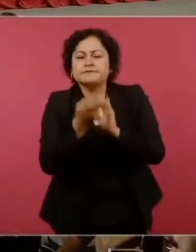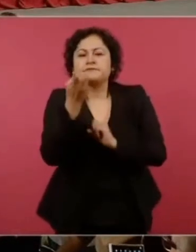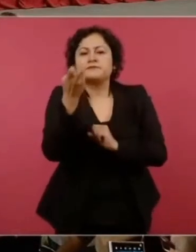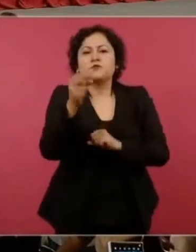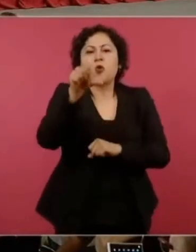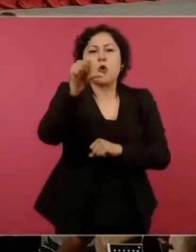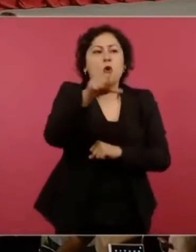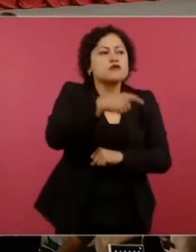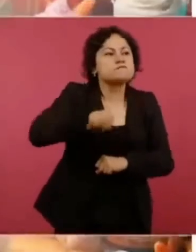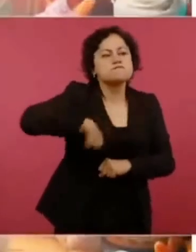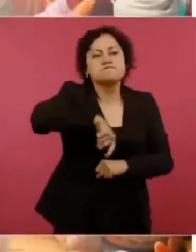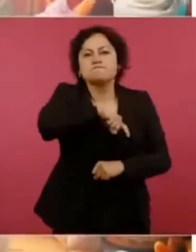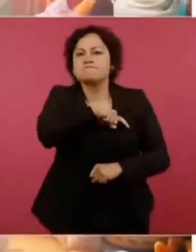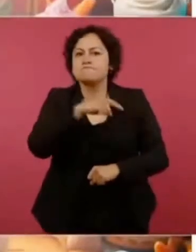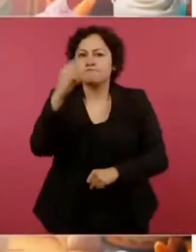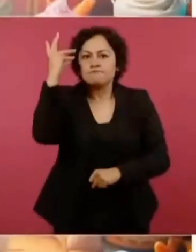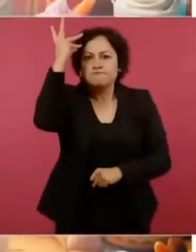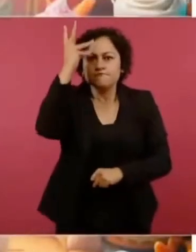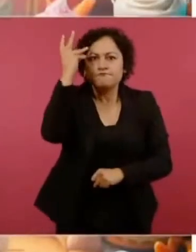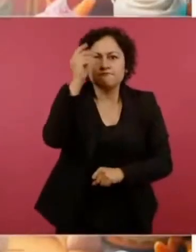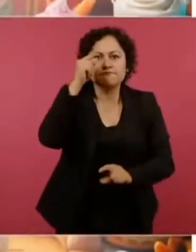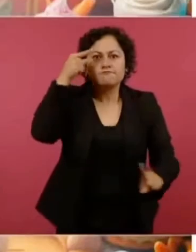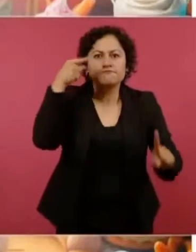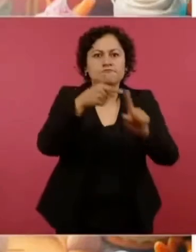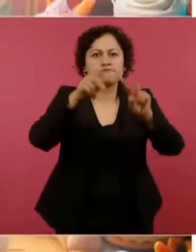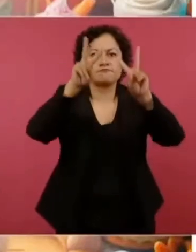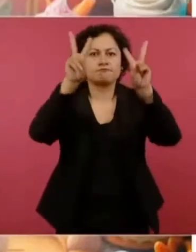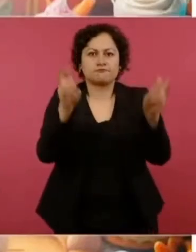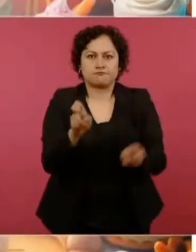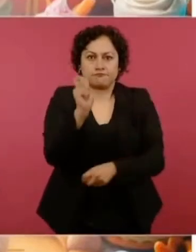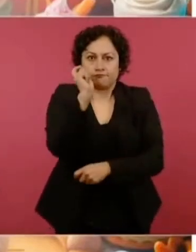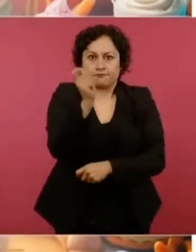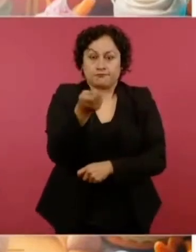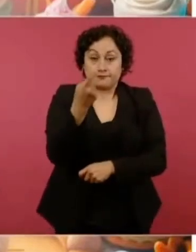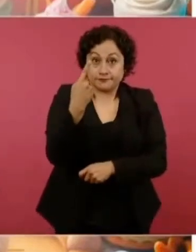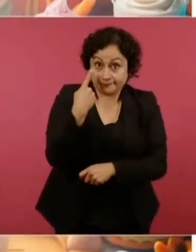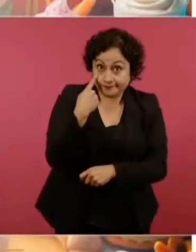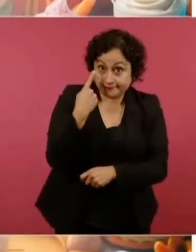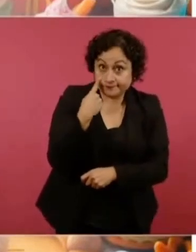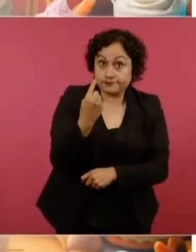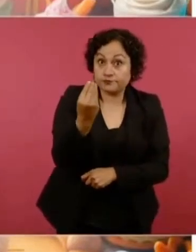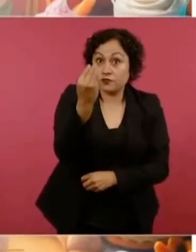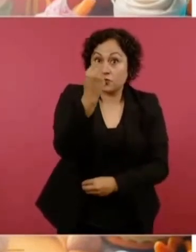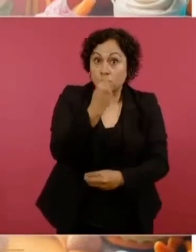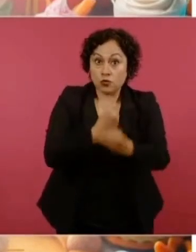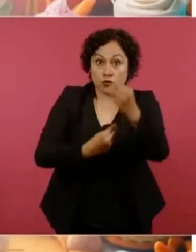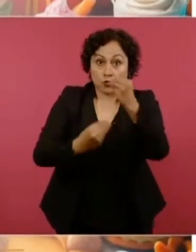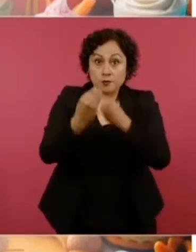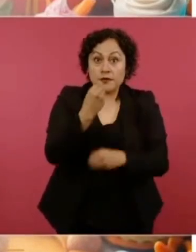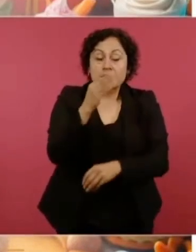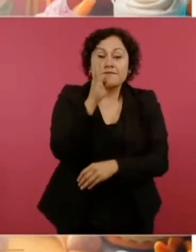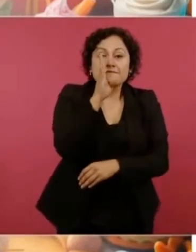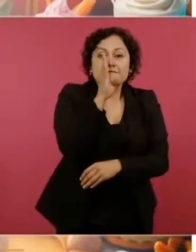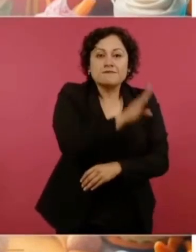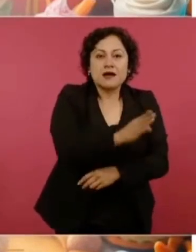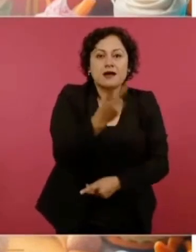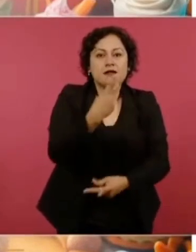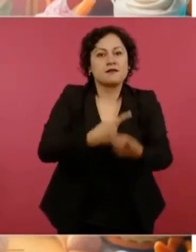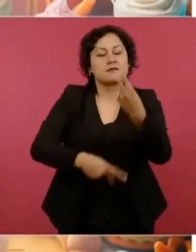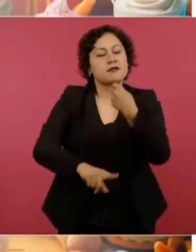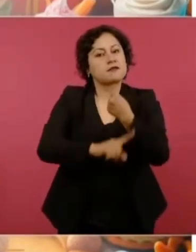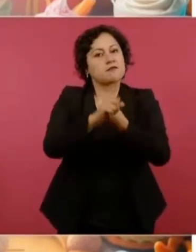sobre él. El desajuste en la alimentación afecta las arterias del corazón y del